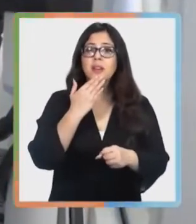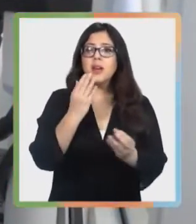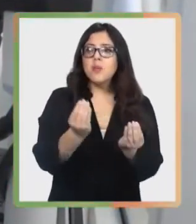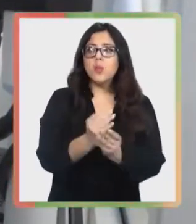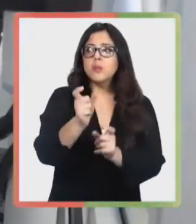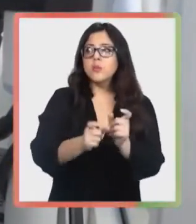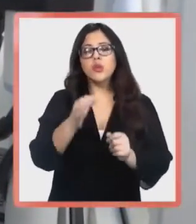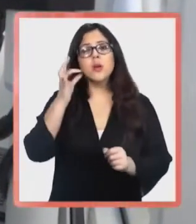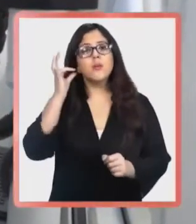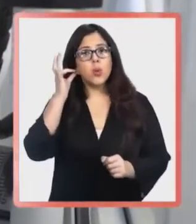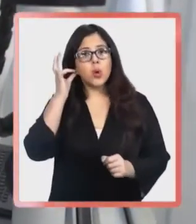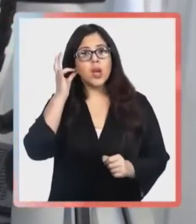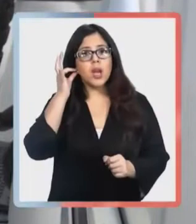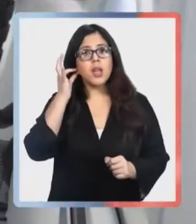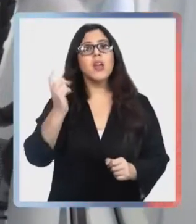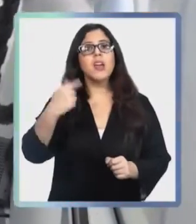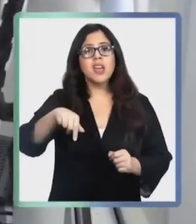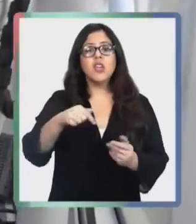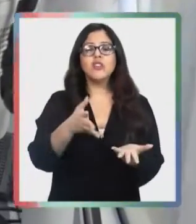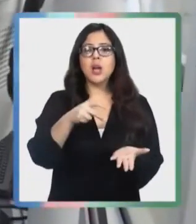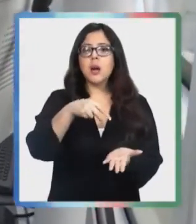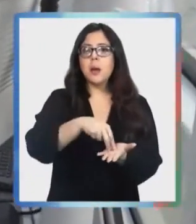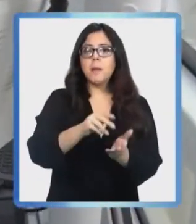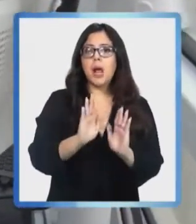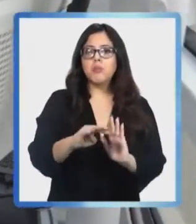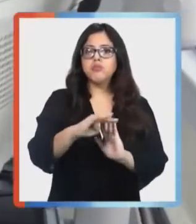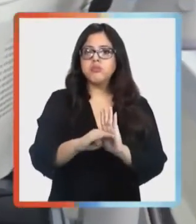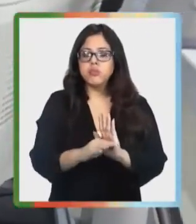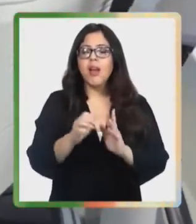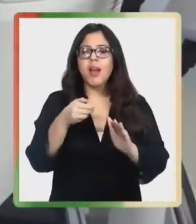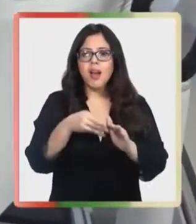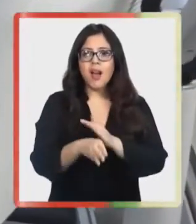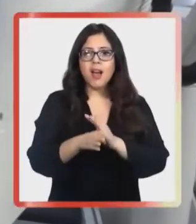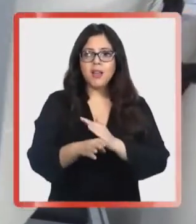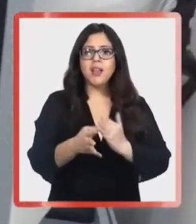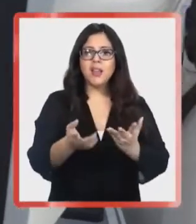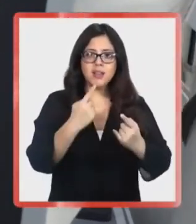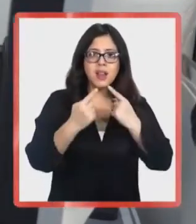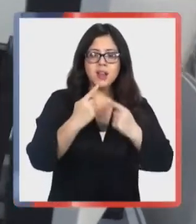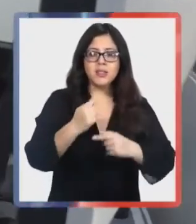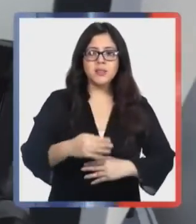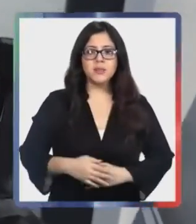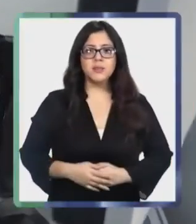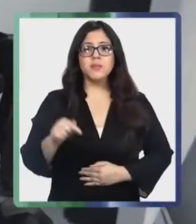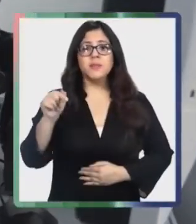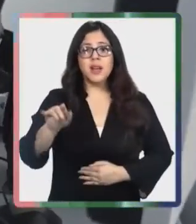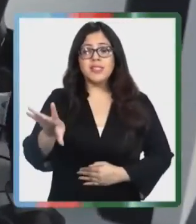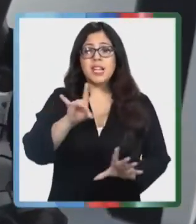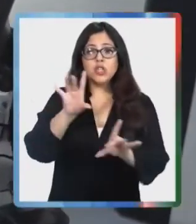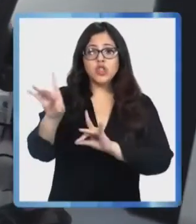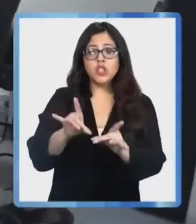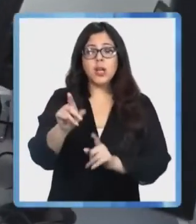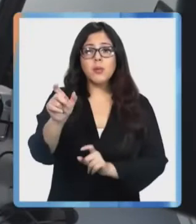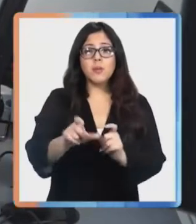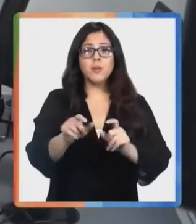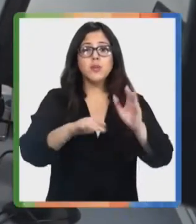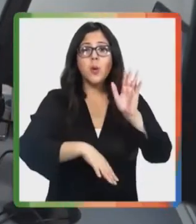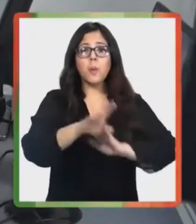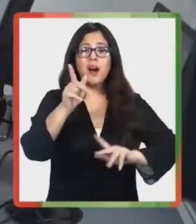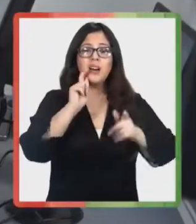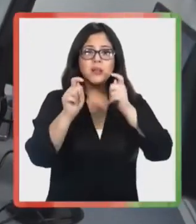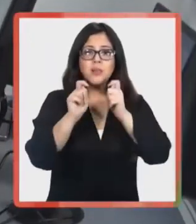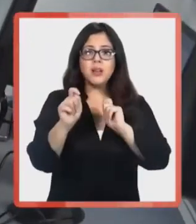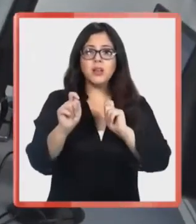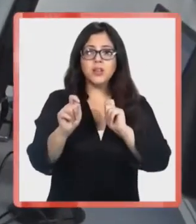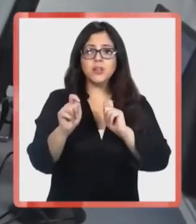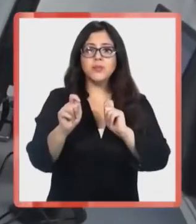de una treintena de mujeres que estaban en lista de espera pudieron acceder al examen seleccionamos a quienes tenían mayores